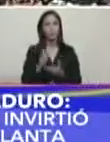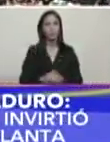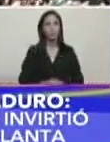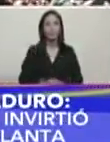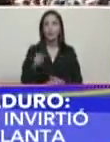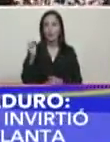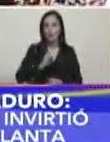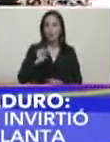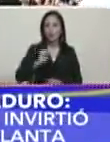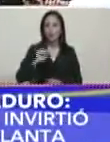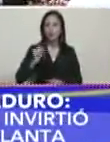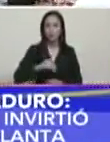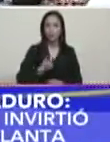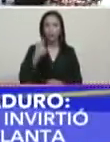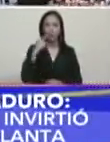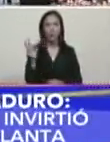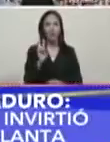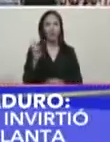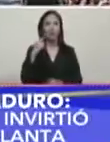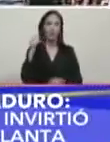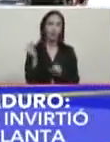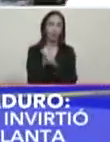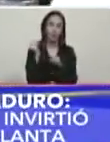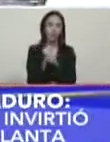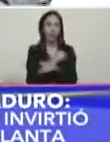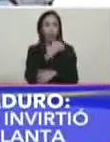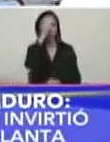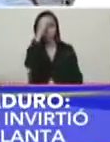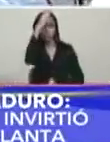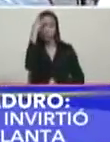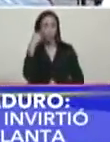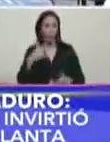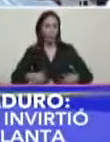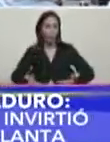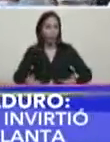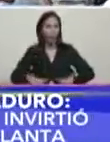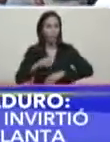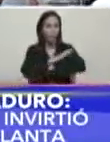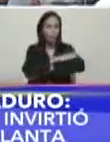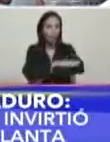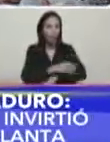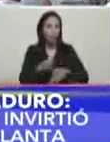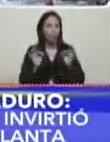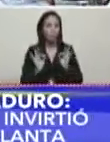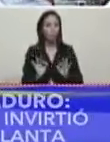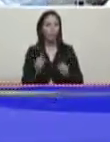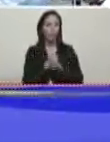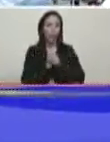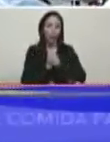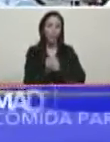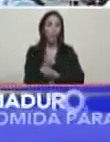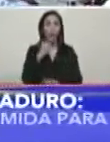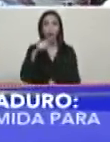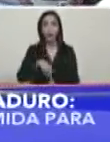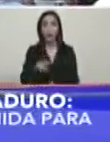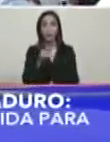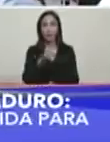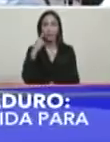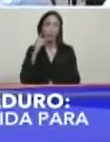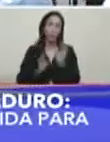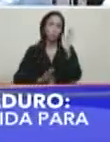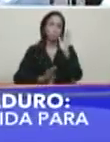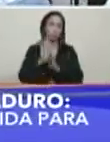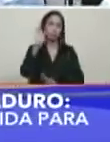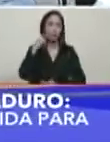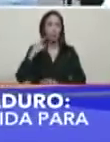puede. Con trabajo, con conocimiento, con disciplina, con amor patrio, Venezuela tiene la capacidad